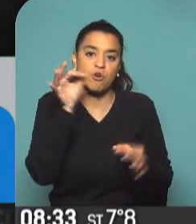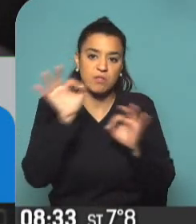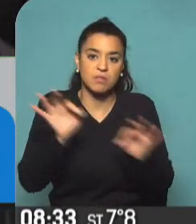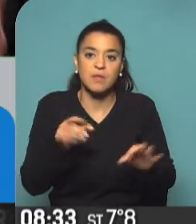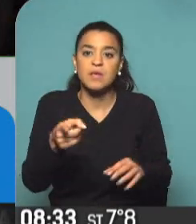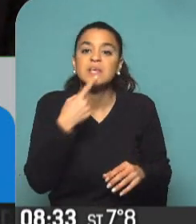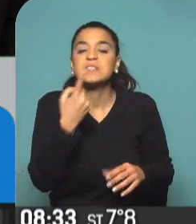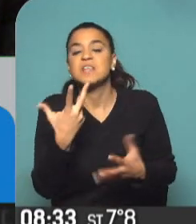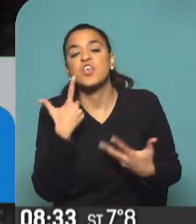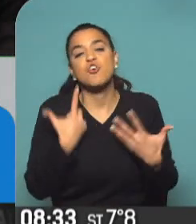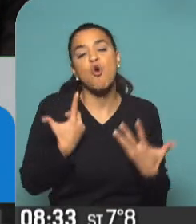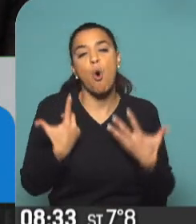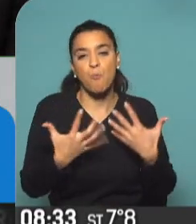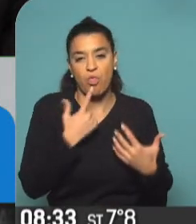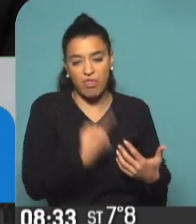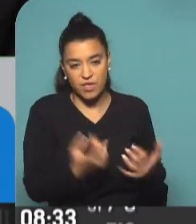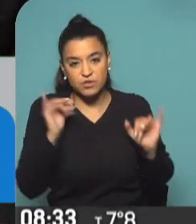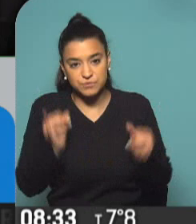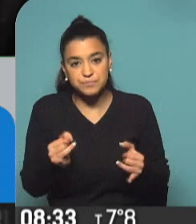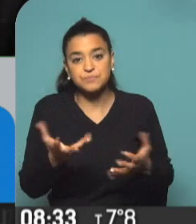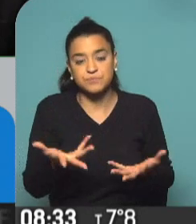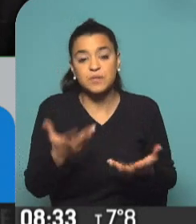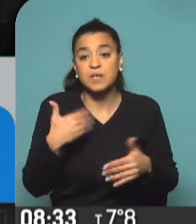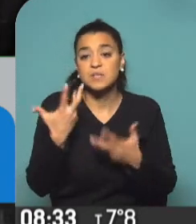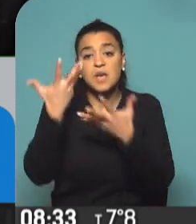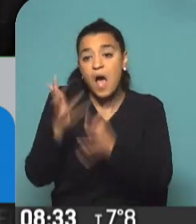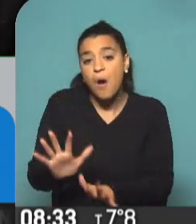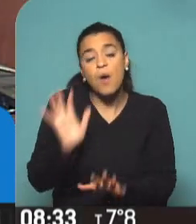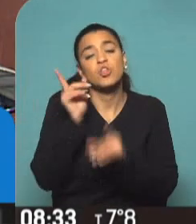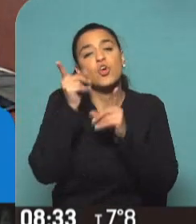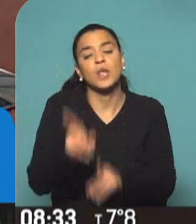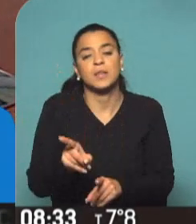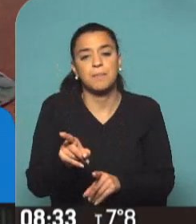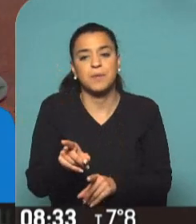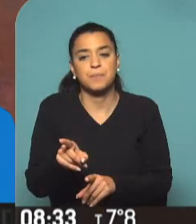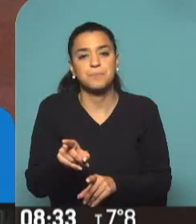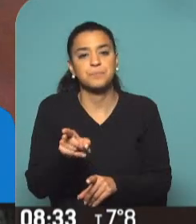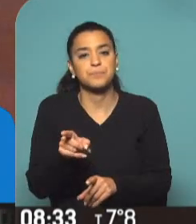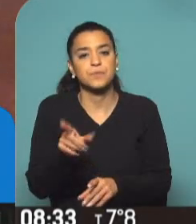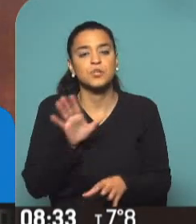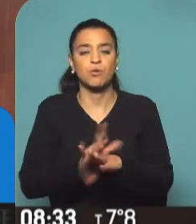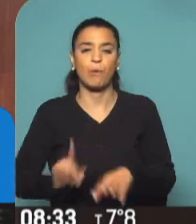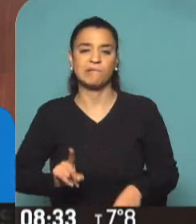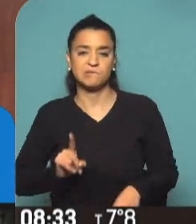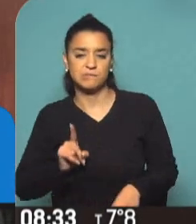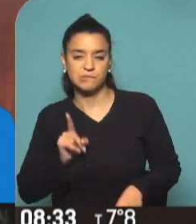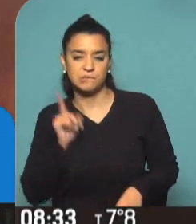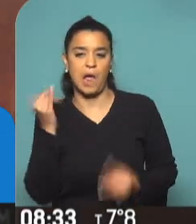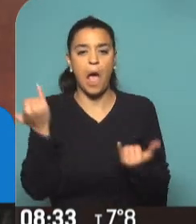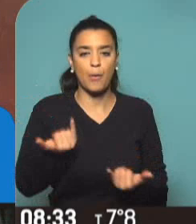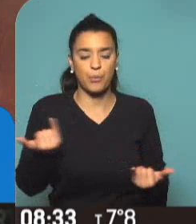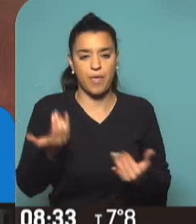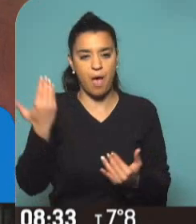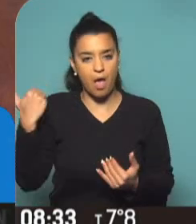que las cosas no empeoren. Claro. Y se abandona un poco esa cosa soberbia que